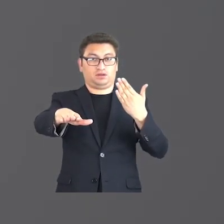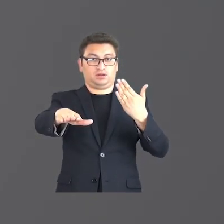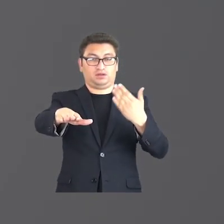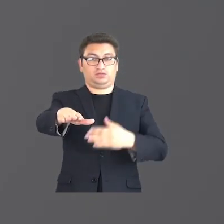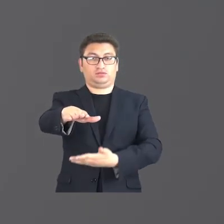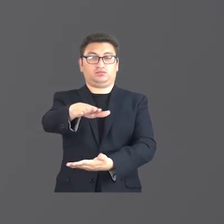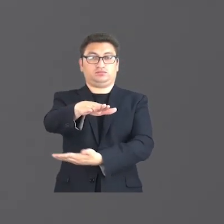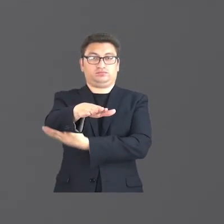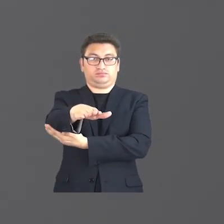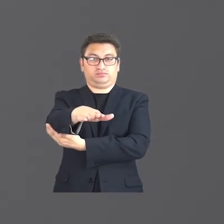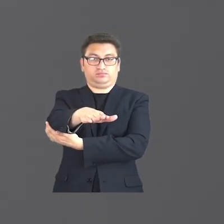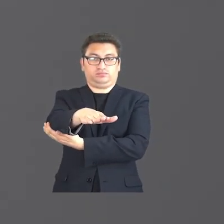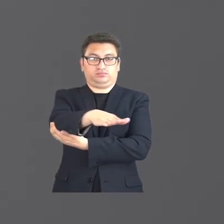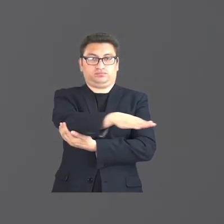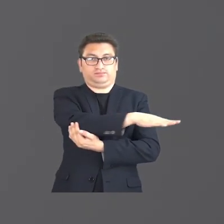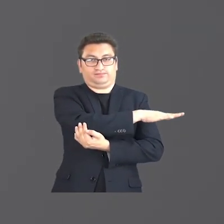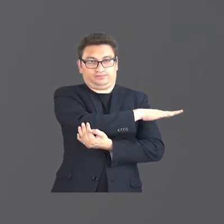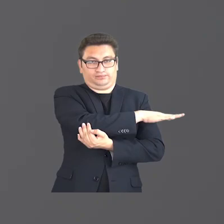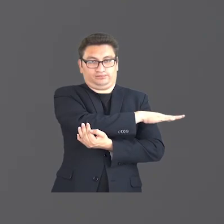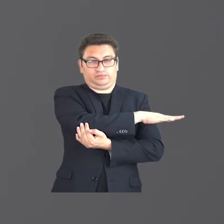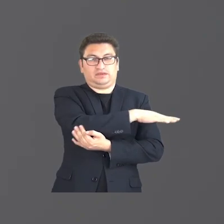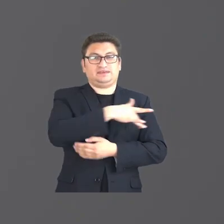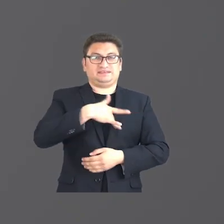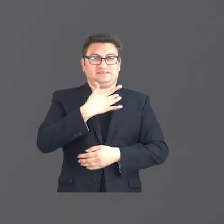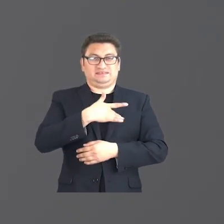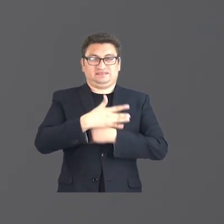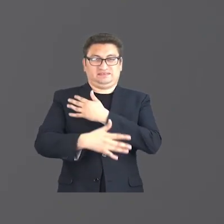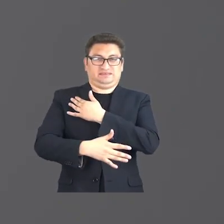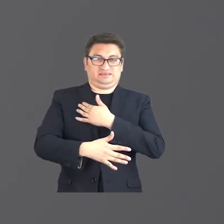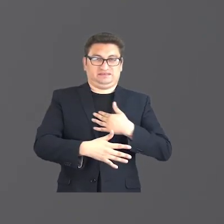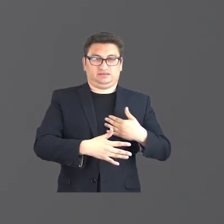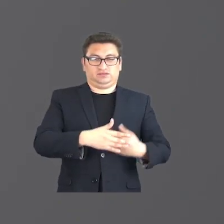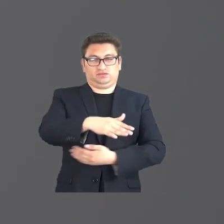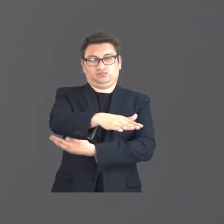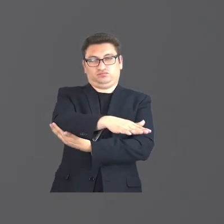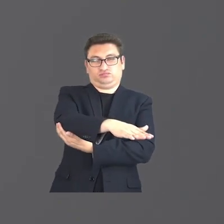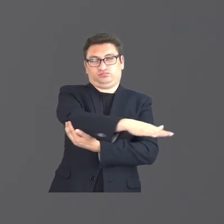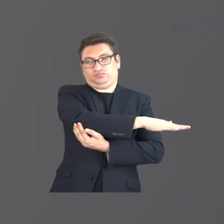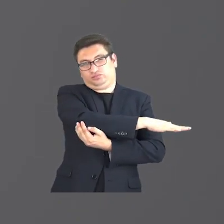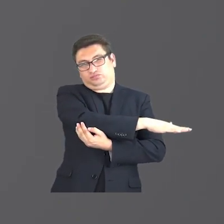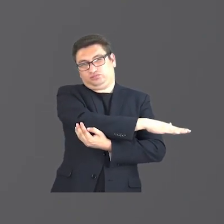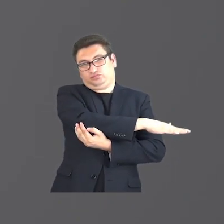el brazo contra el pecho de modo que sientas un estiramiento alrededor del hombro.